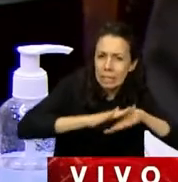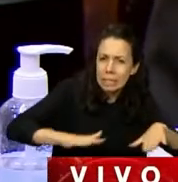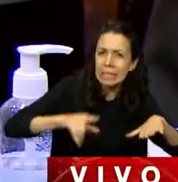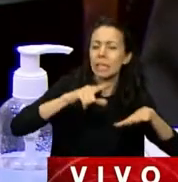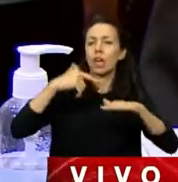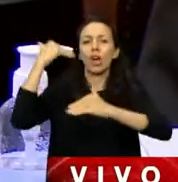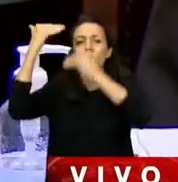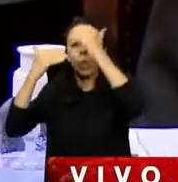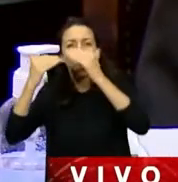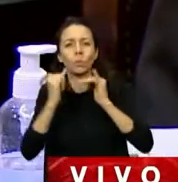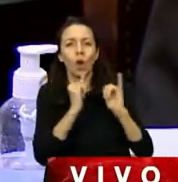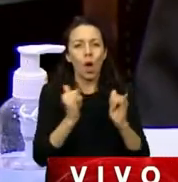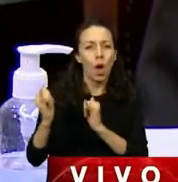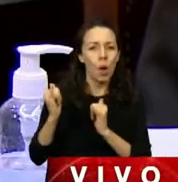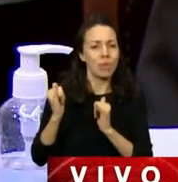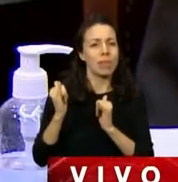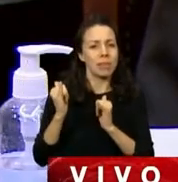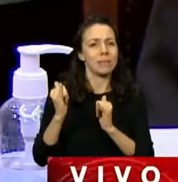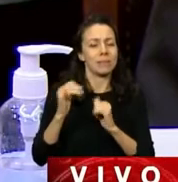y adultos.